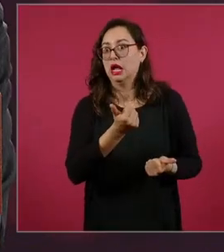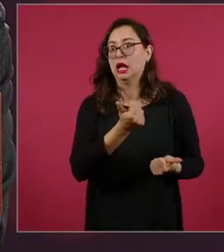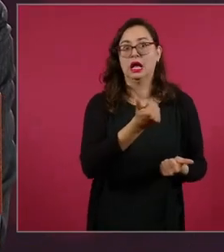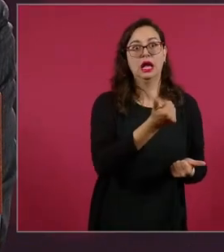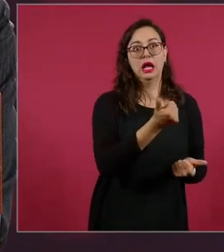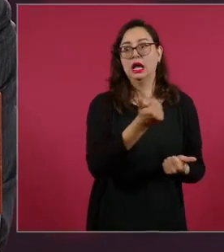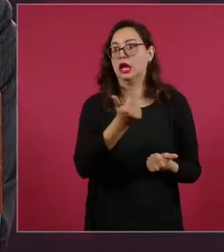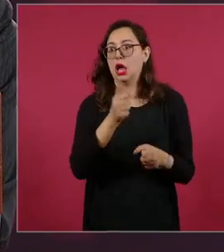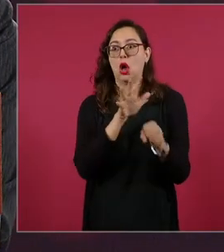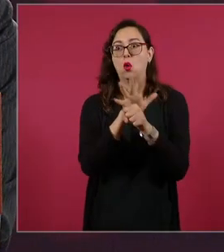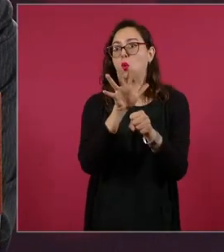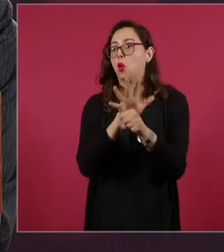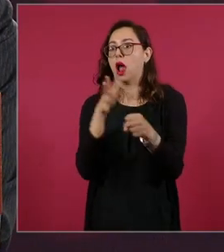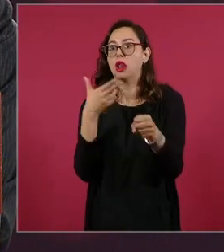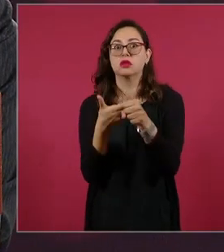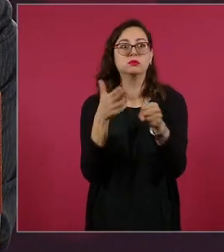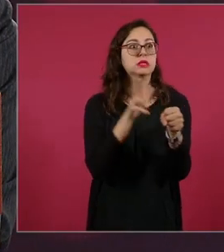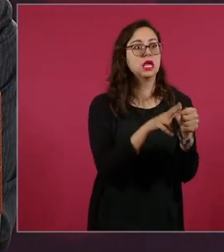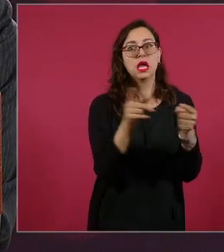hospital del Lins Bienestar